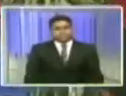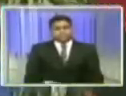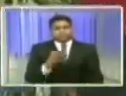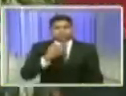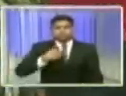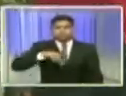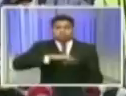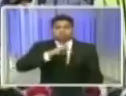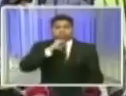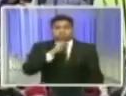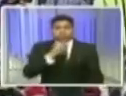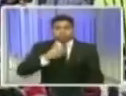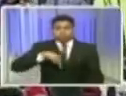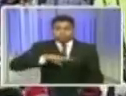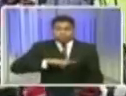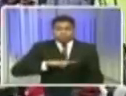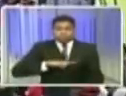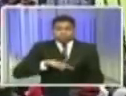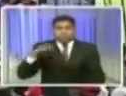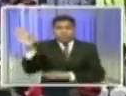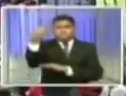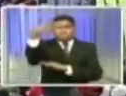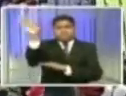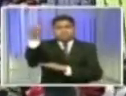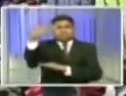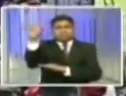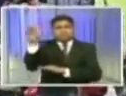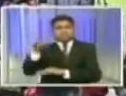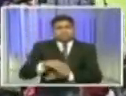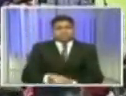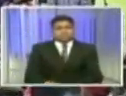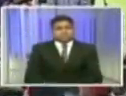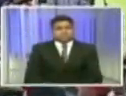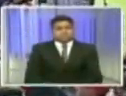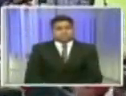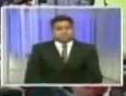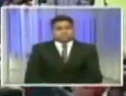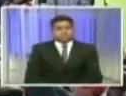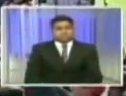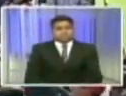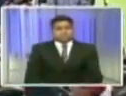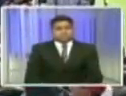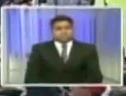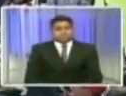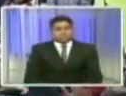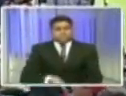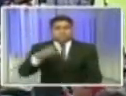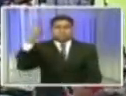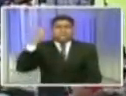Somos nosotros con esa bandera que enarbola Negro primero allá,